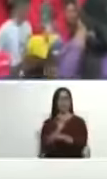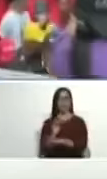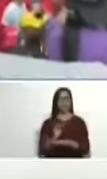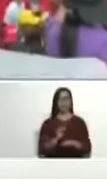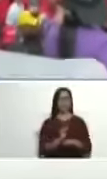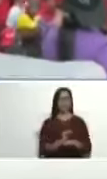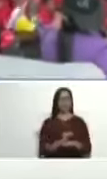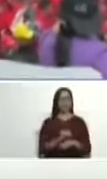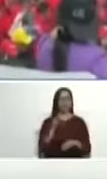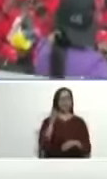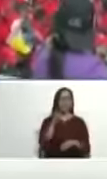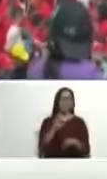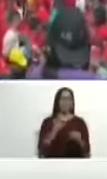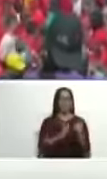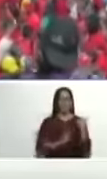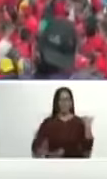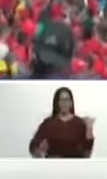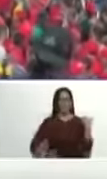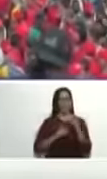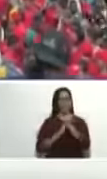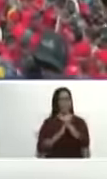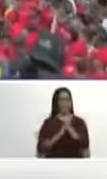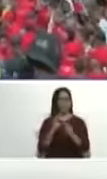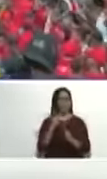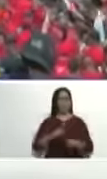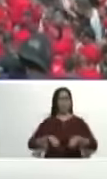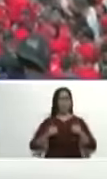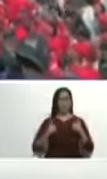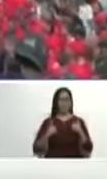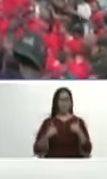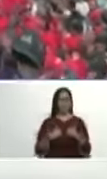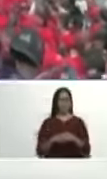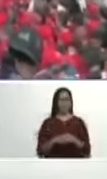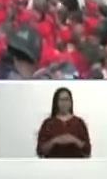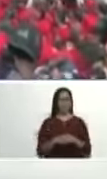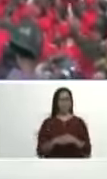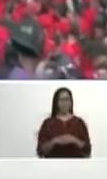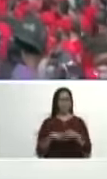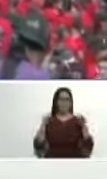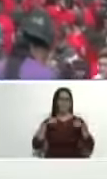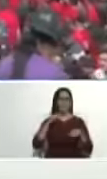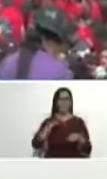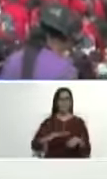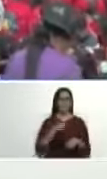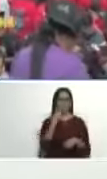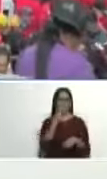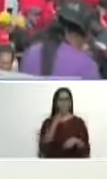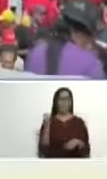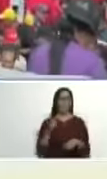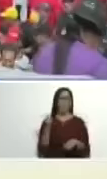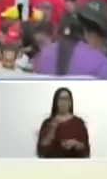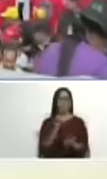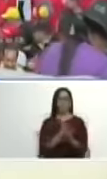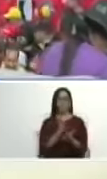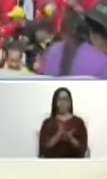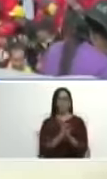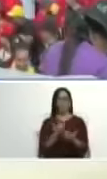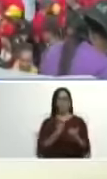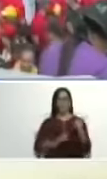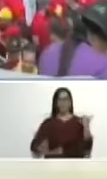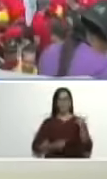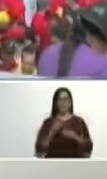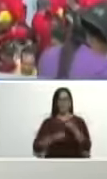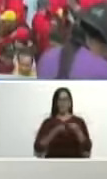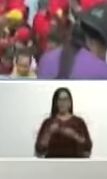su presidente, por su líder, es uno más. Y hoy estamos viendo cómo siempre el presidente haciendo